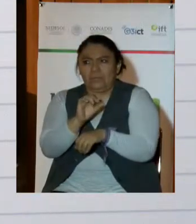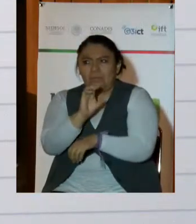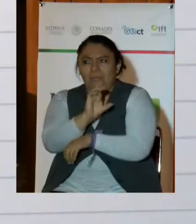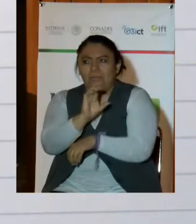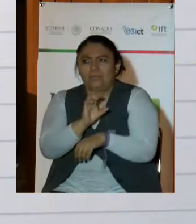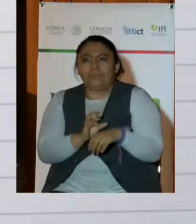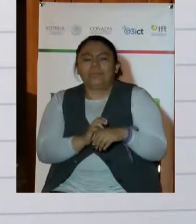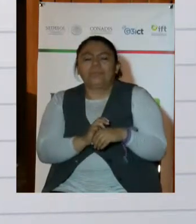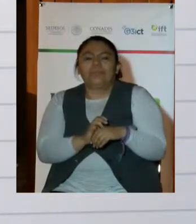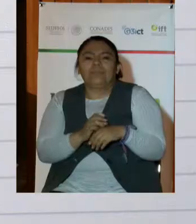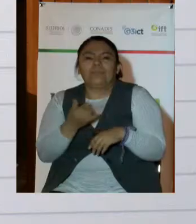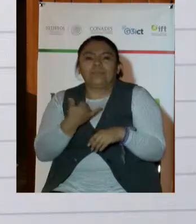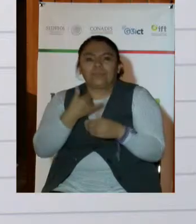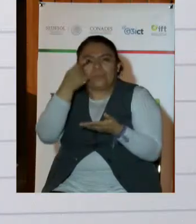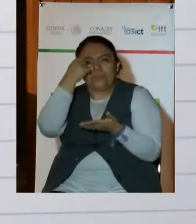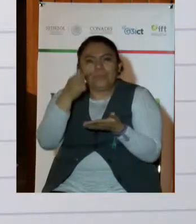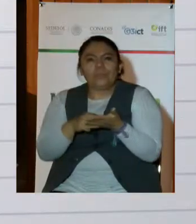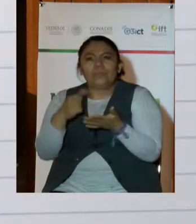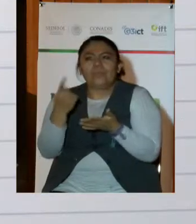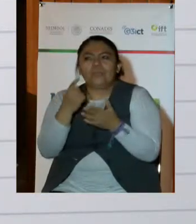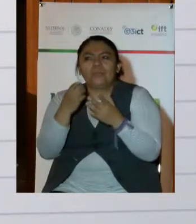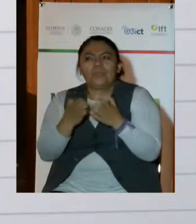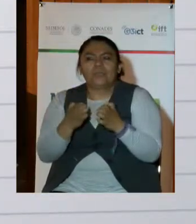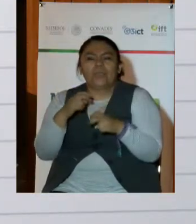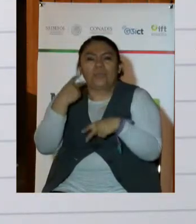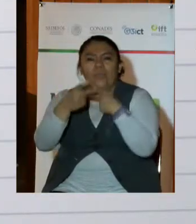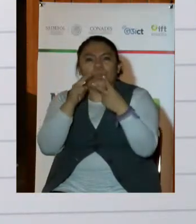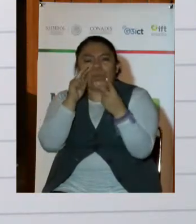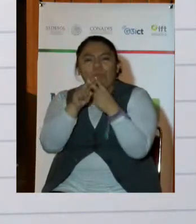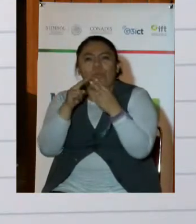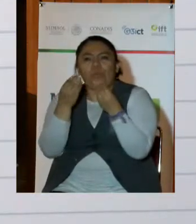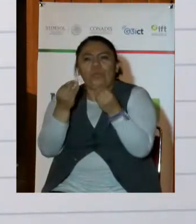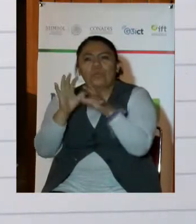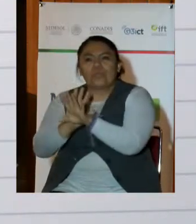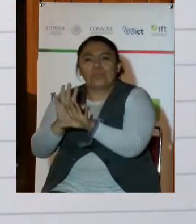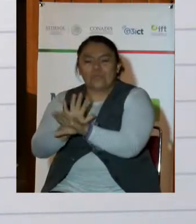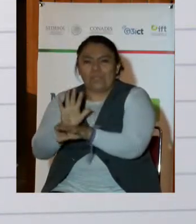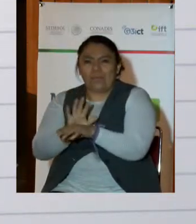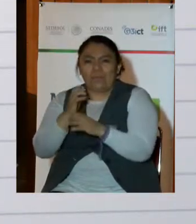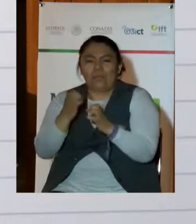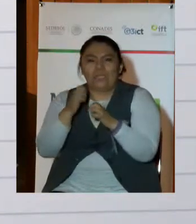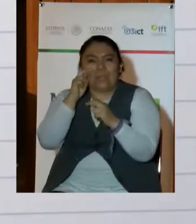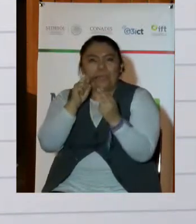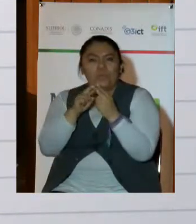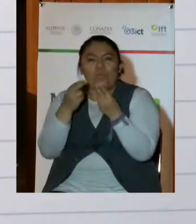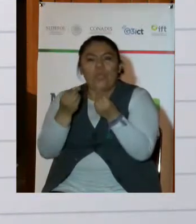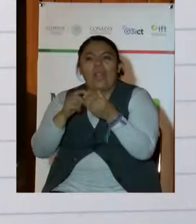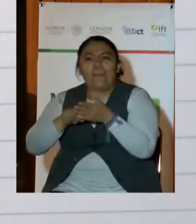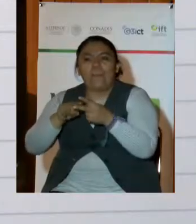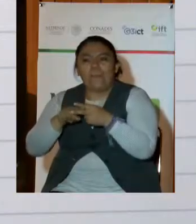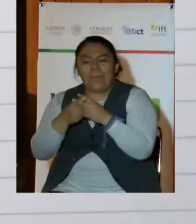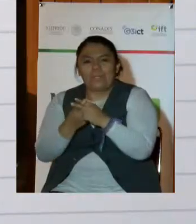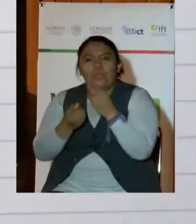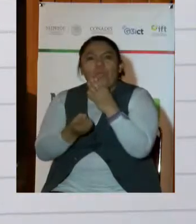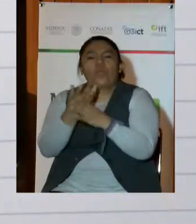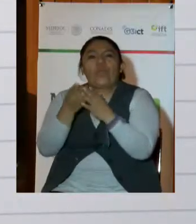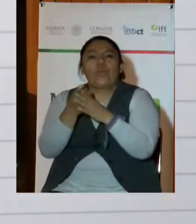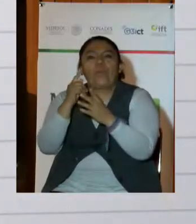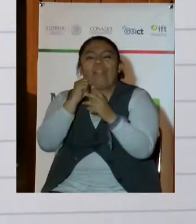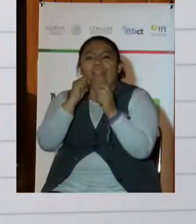de intérpretes, porque están todos en un mismo lugar y no tienen que estar acompañando a todo mundo, sino que a través de una videoconferencia se puede dar